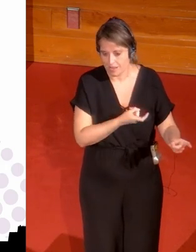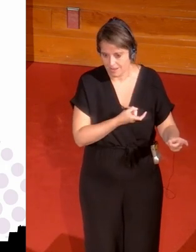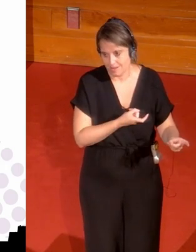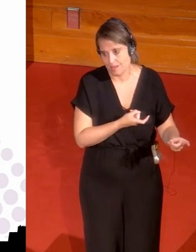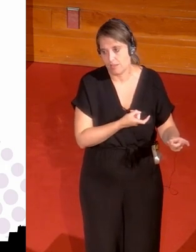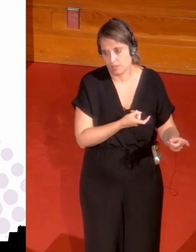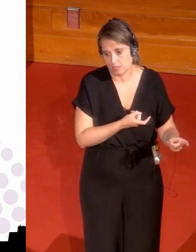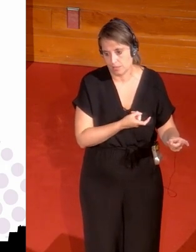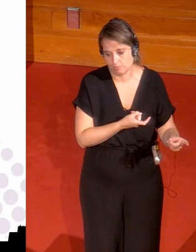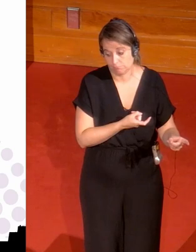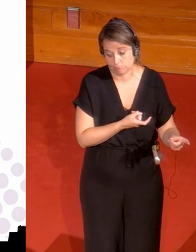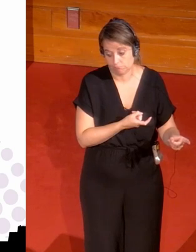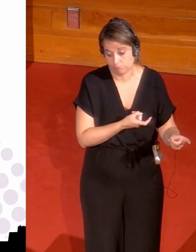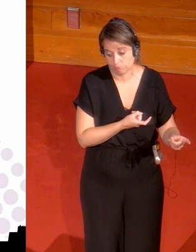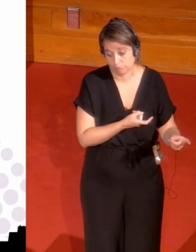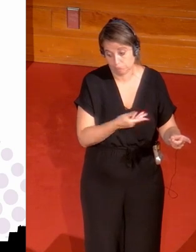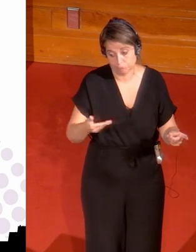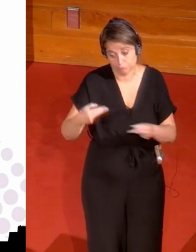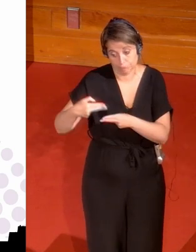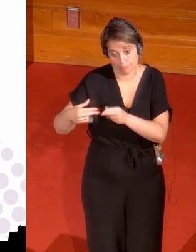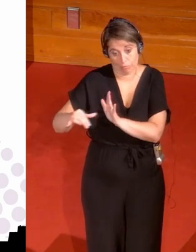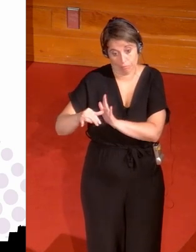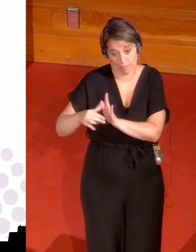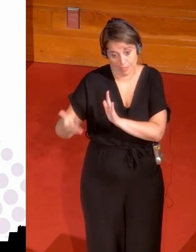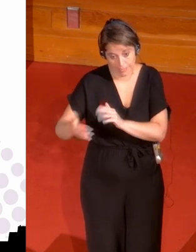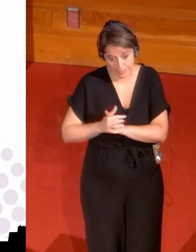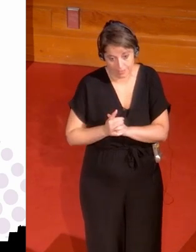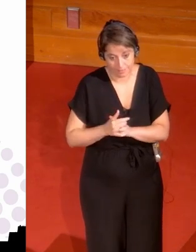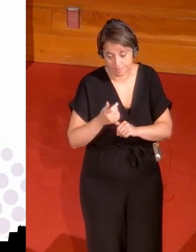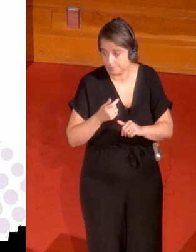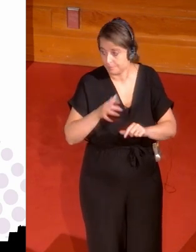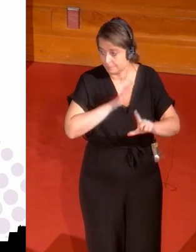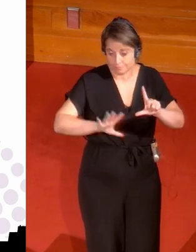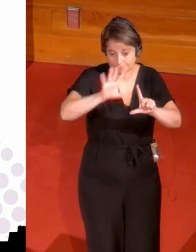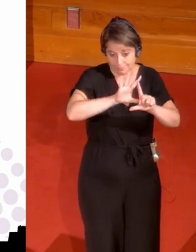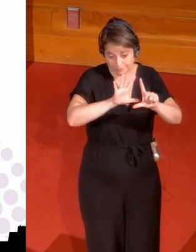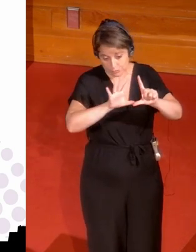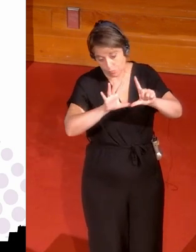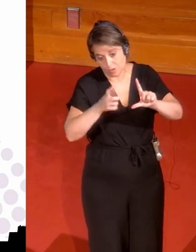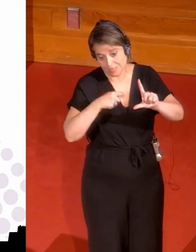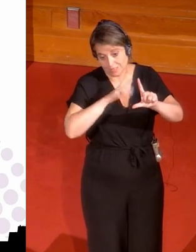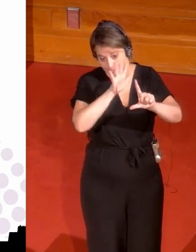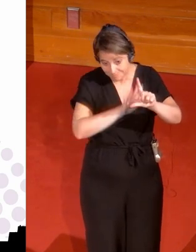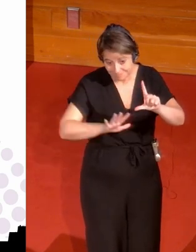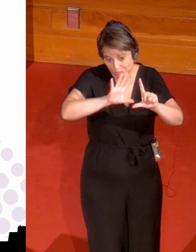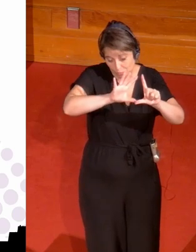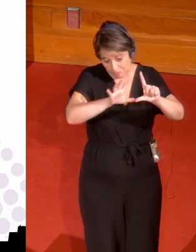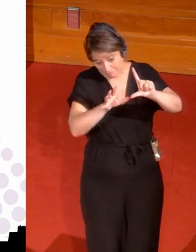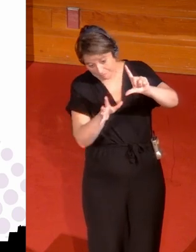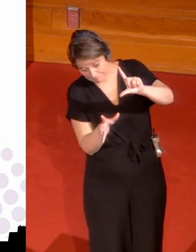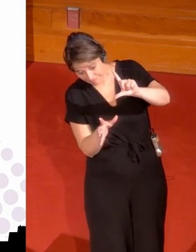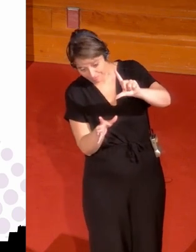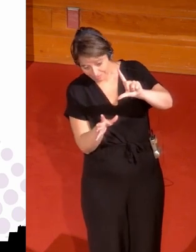está a nuestras fronteras la Península ibérica está así escorada no como un apéndice suroeste